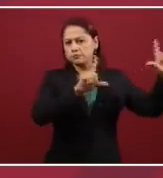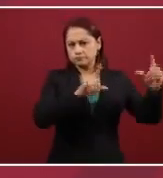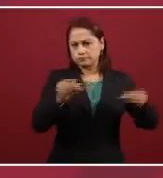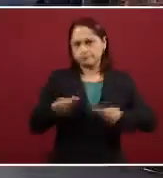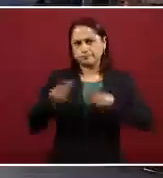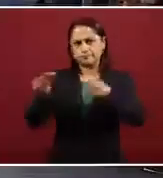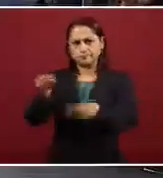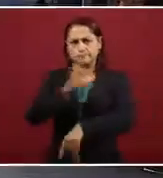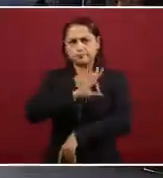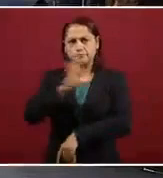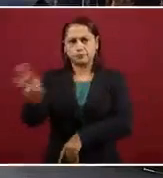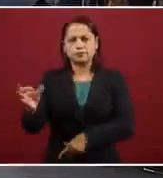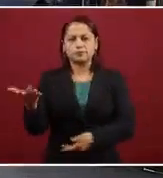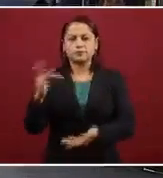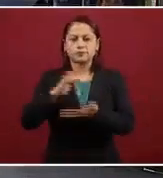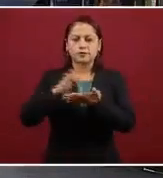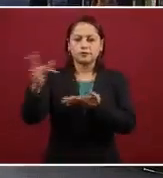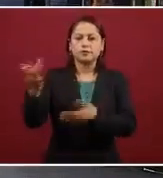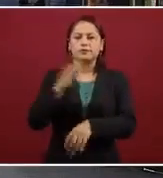buen día a todos.